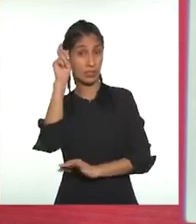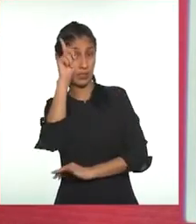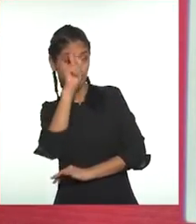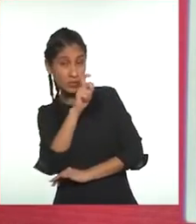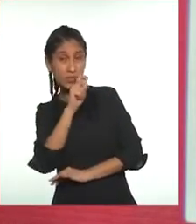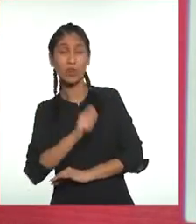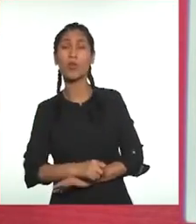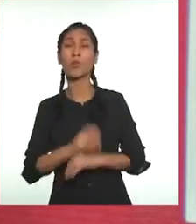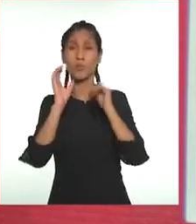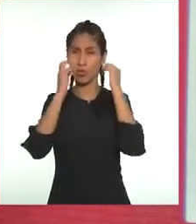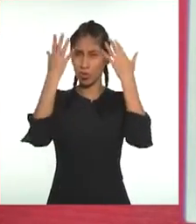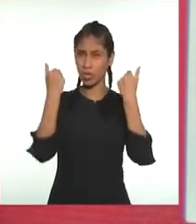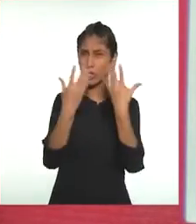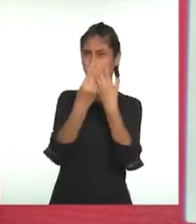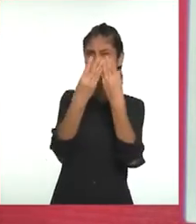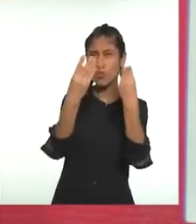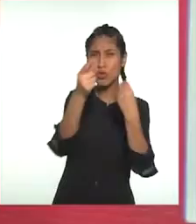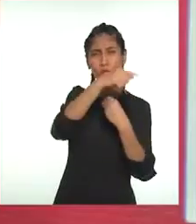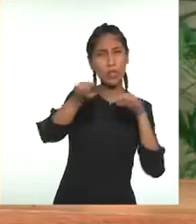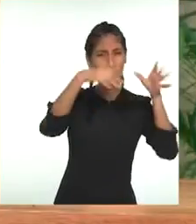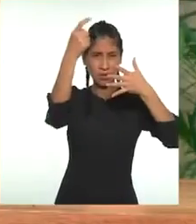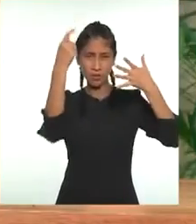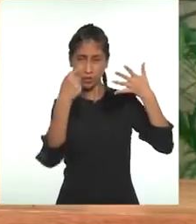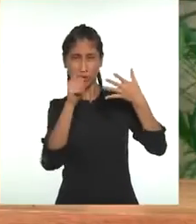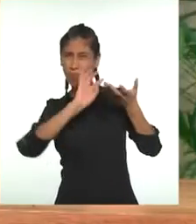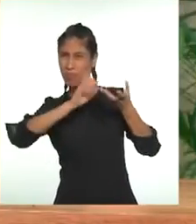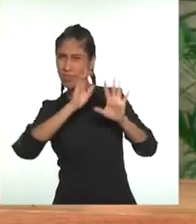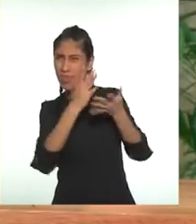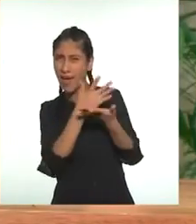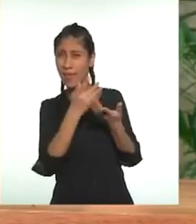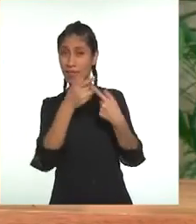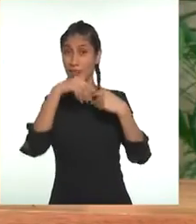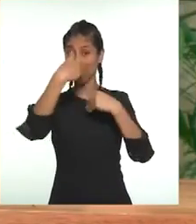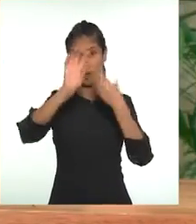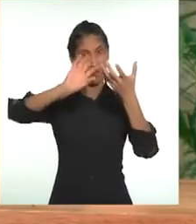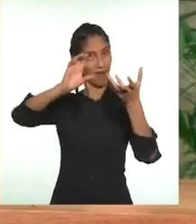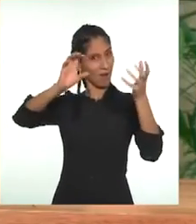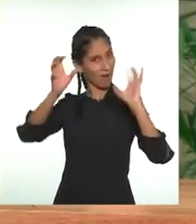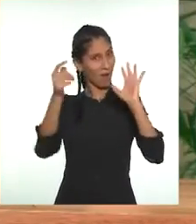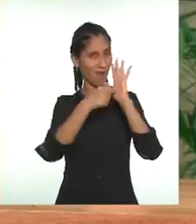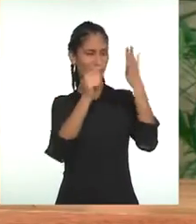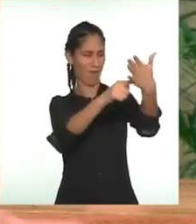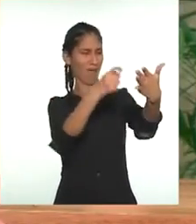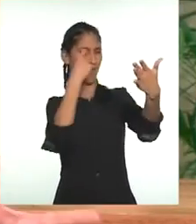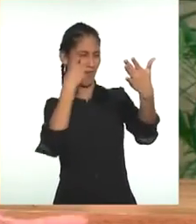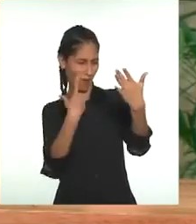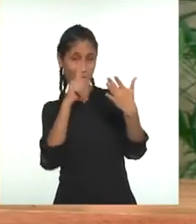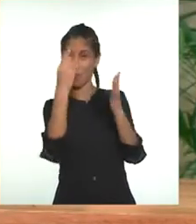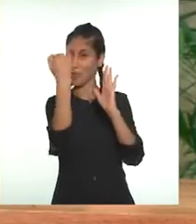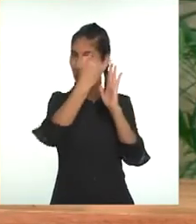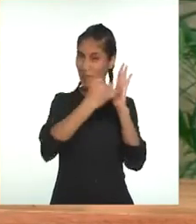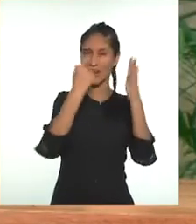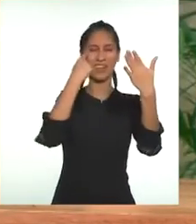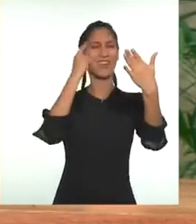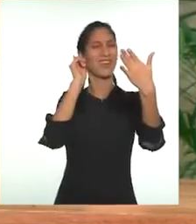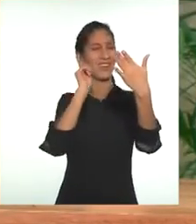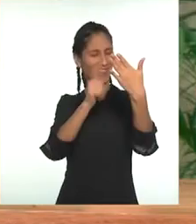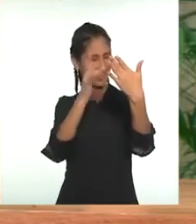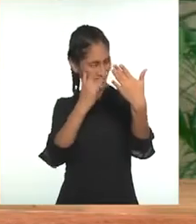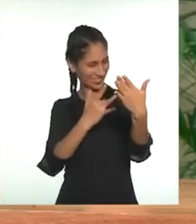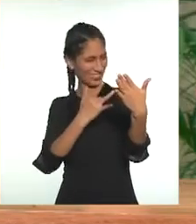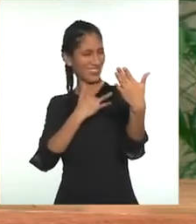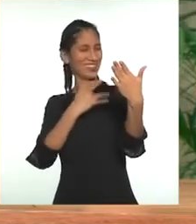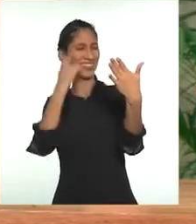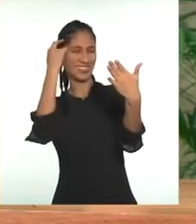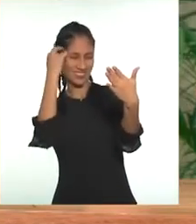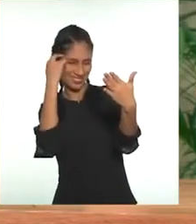tantas mujeres dedicarse a aquello que las hacía felices. Una sola imagen puede transmitir diversos mensajes, que llegan nuestras